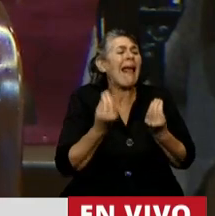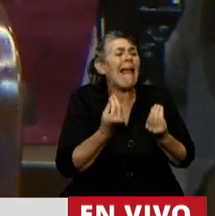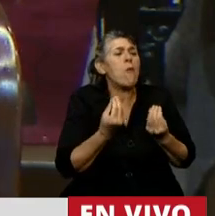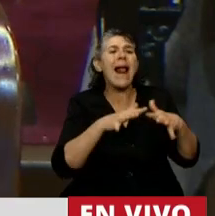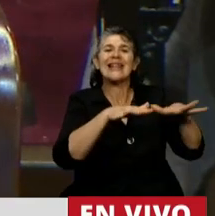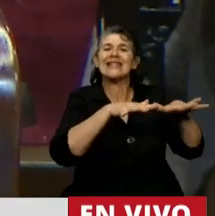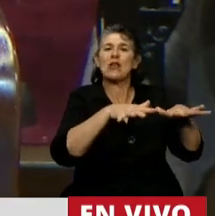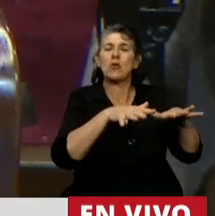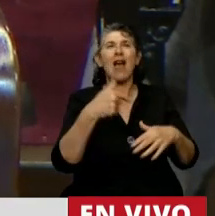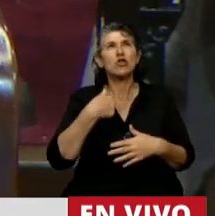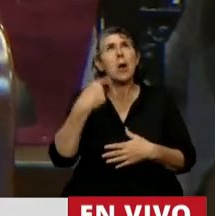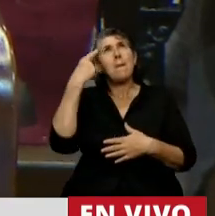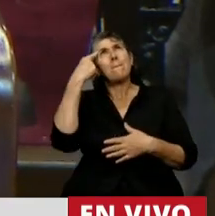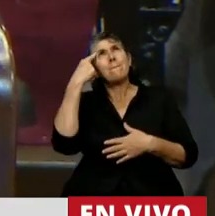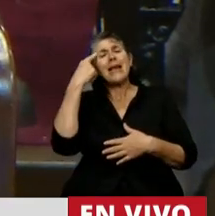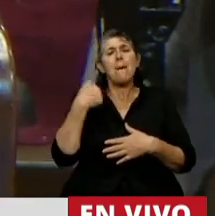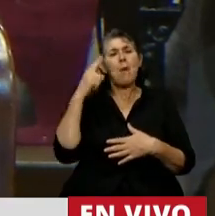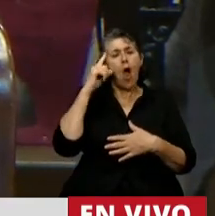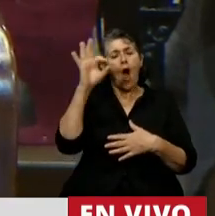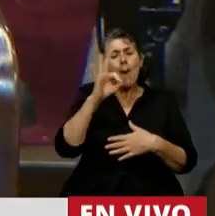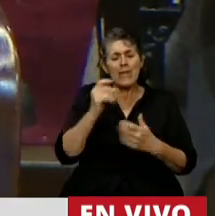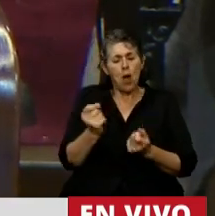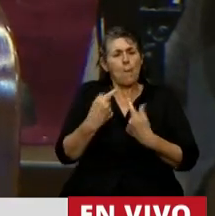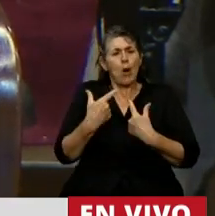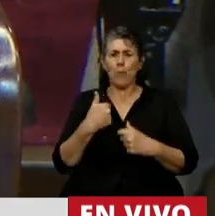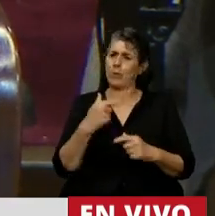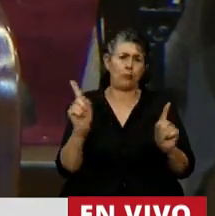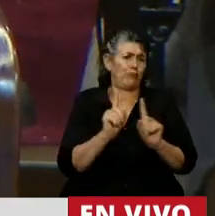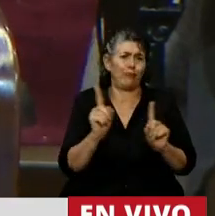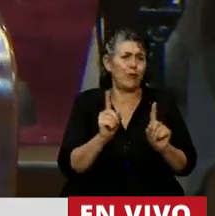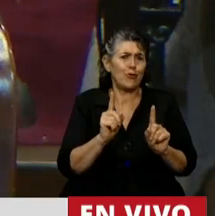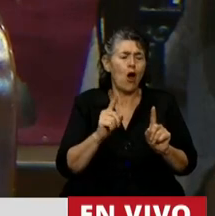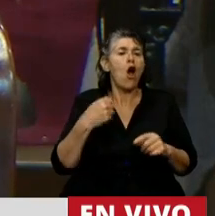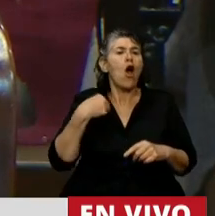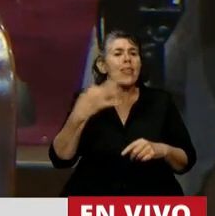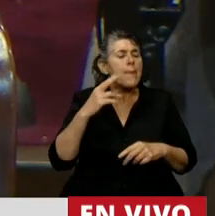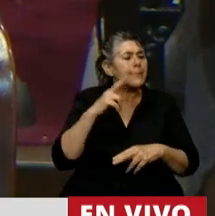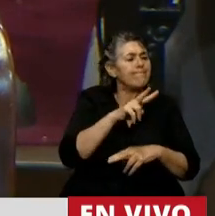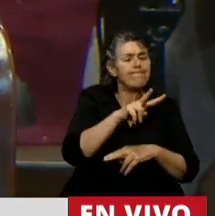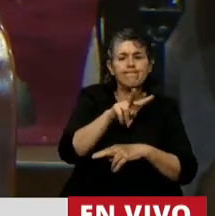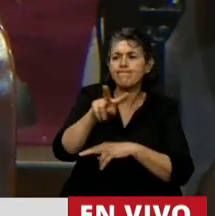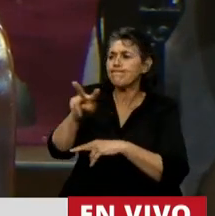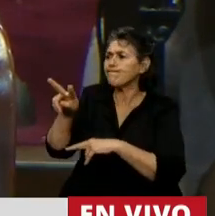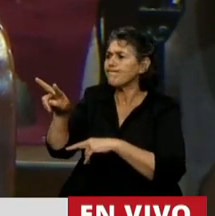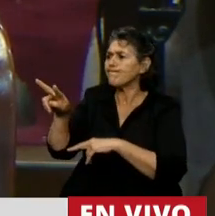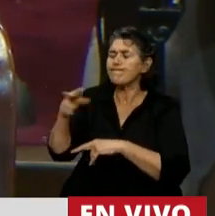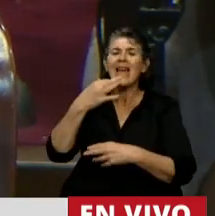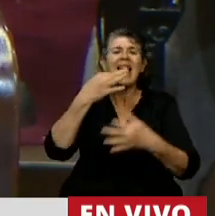no en lo que a nosotros nos gustaría o quisiéramos que sucediera. La realidad marca que en la Argentina hay más